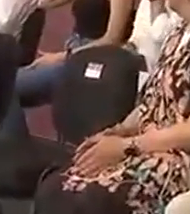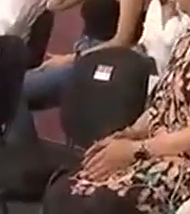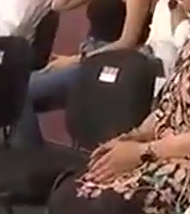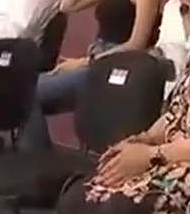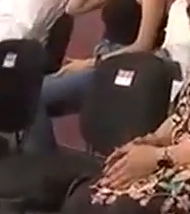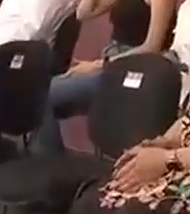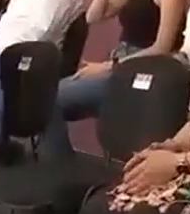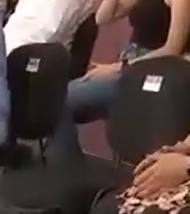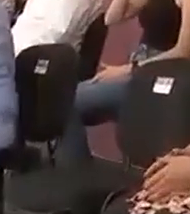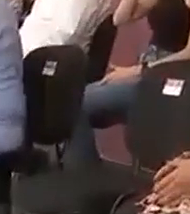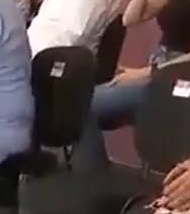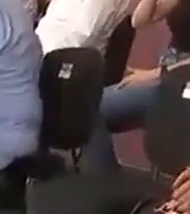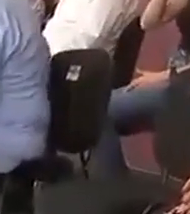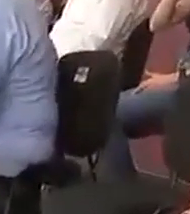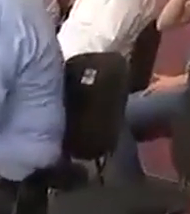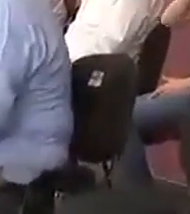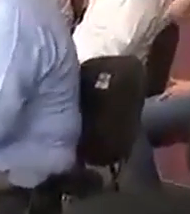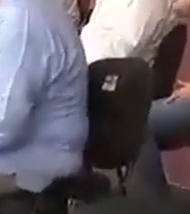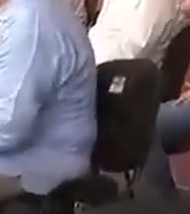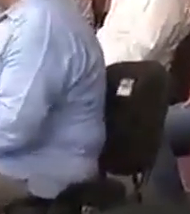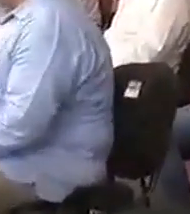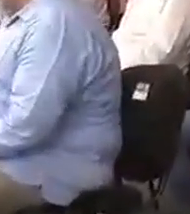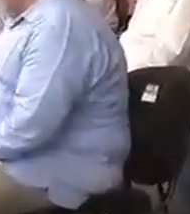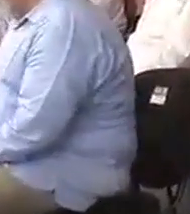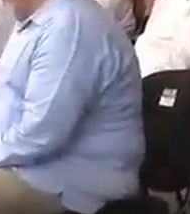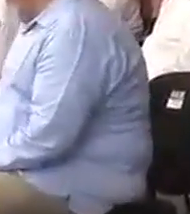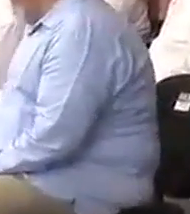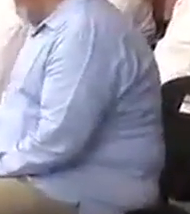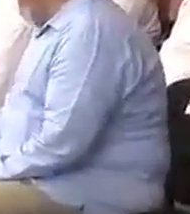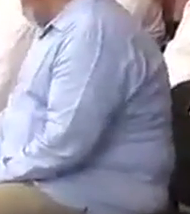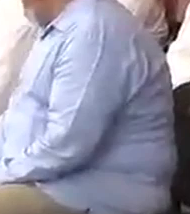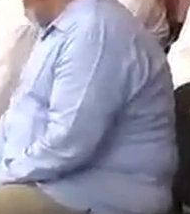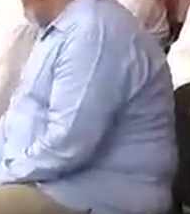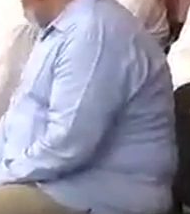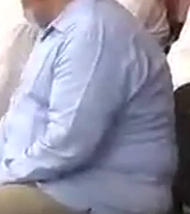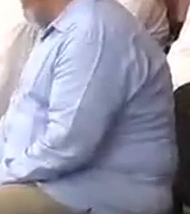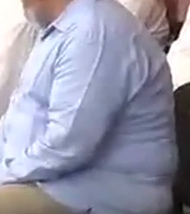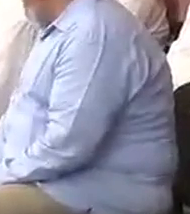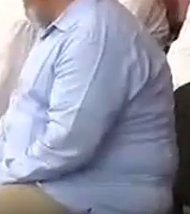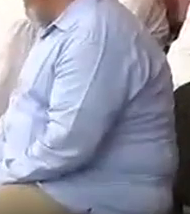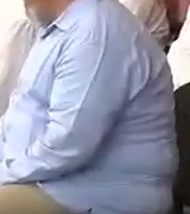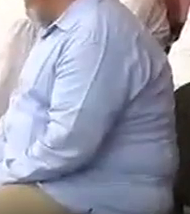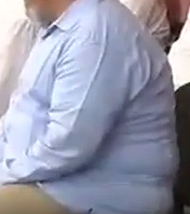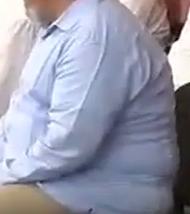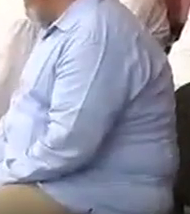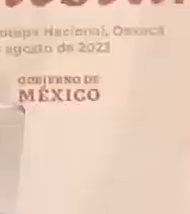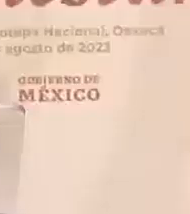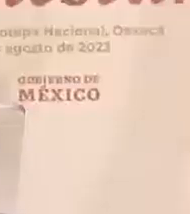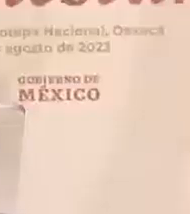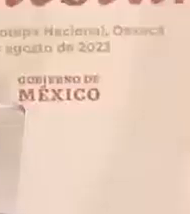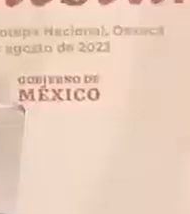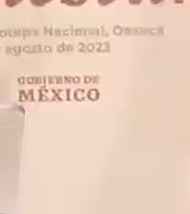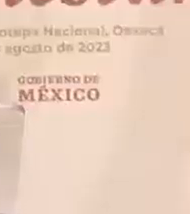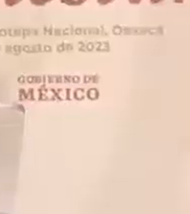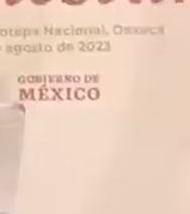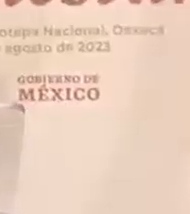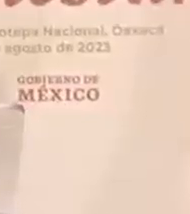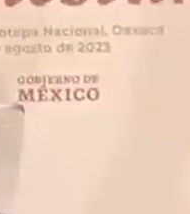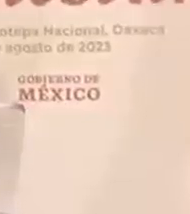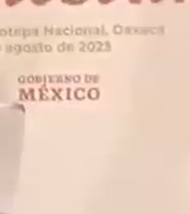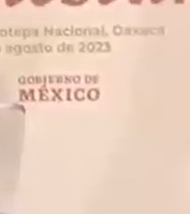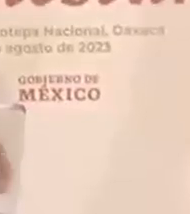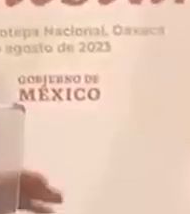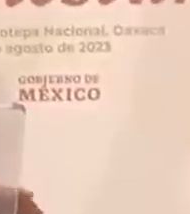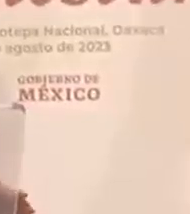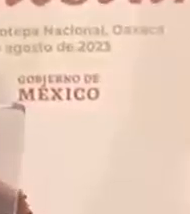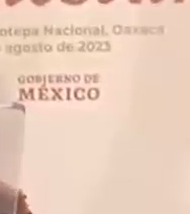Muy buenas tardes a todas y a todos. Con el permiso del señor presidente, me da mucho gusto estar nuevamente aquí en la